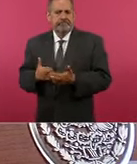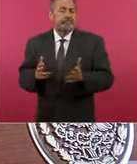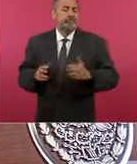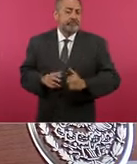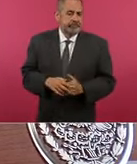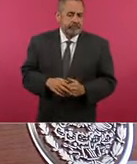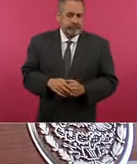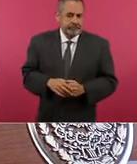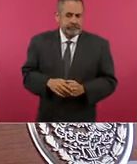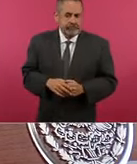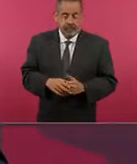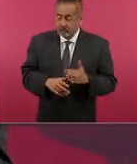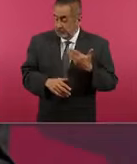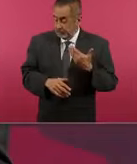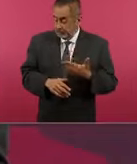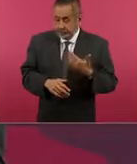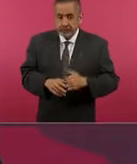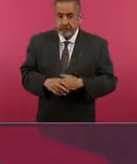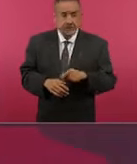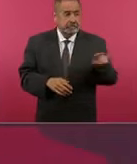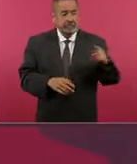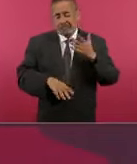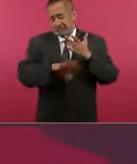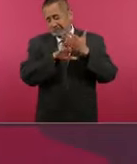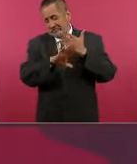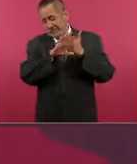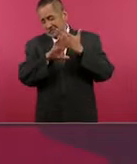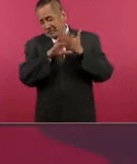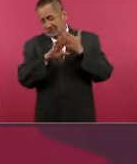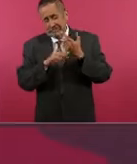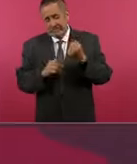Y estuvo el bombardeo fuerte.